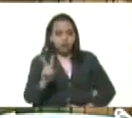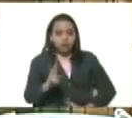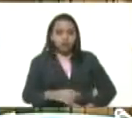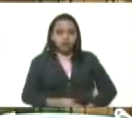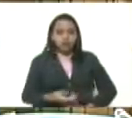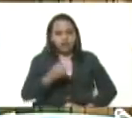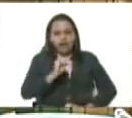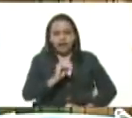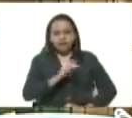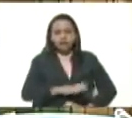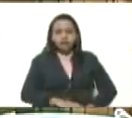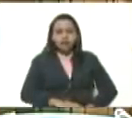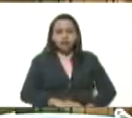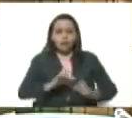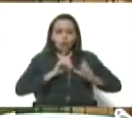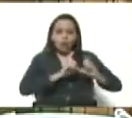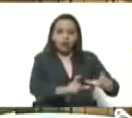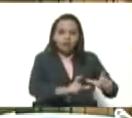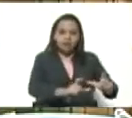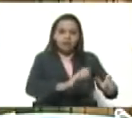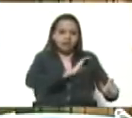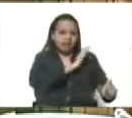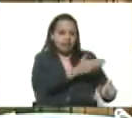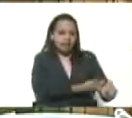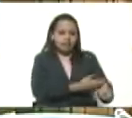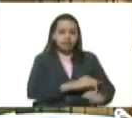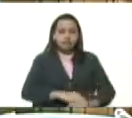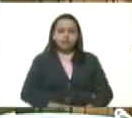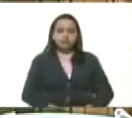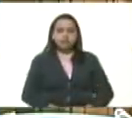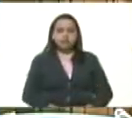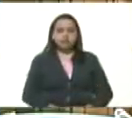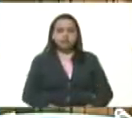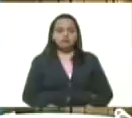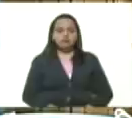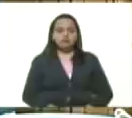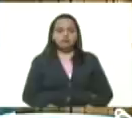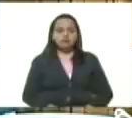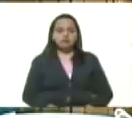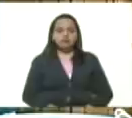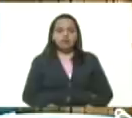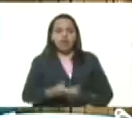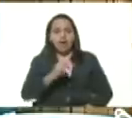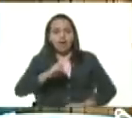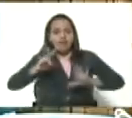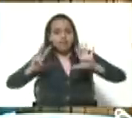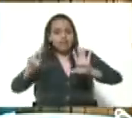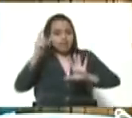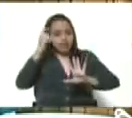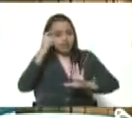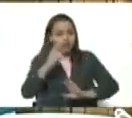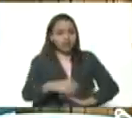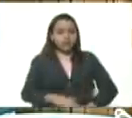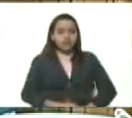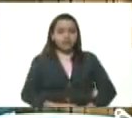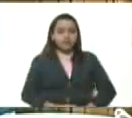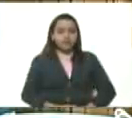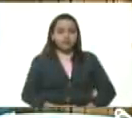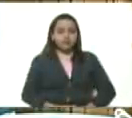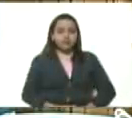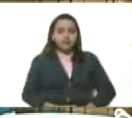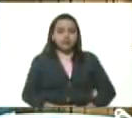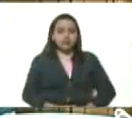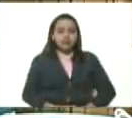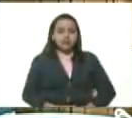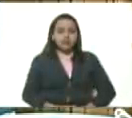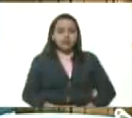así, cuarentena radical. Hemos pasado por estos 7 días de